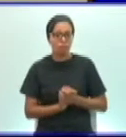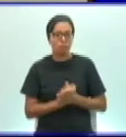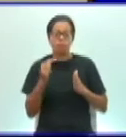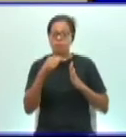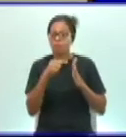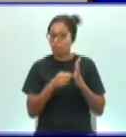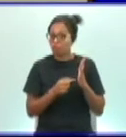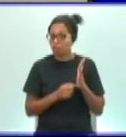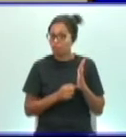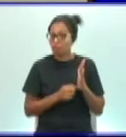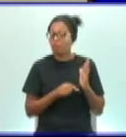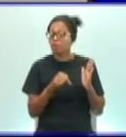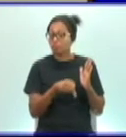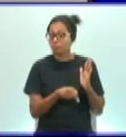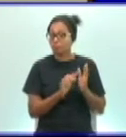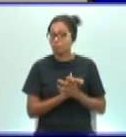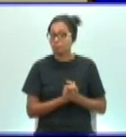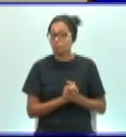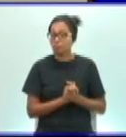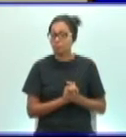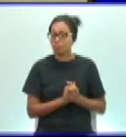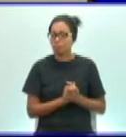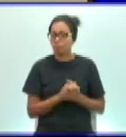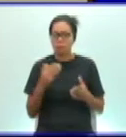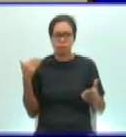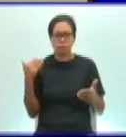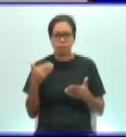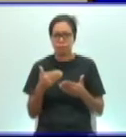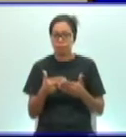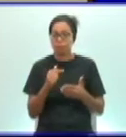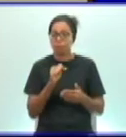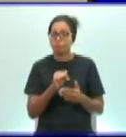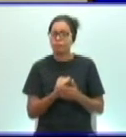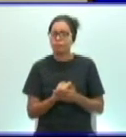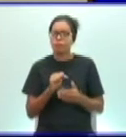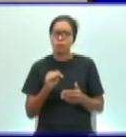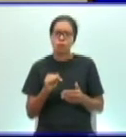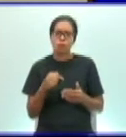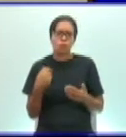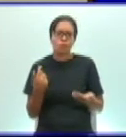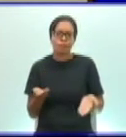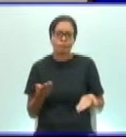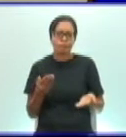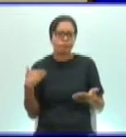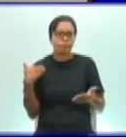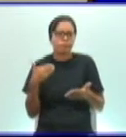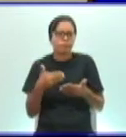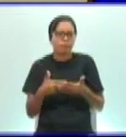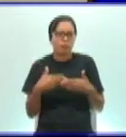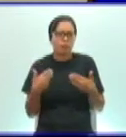ese documento, la trascendencia. Cuando yo hablo de trascendencia me refiero a